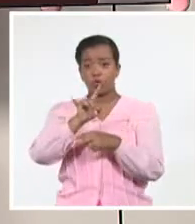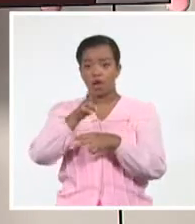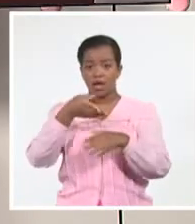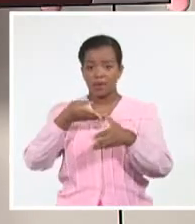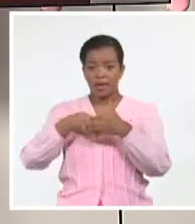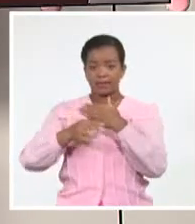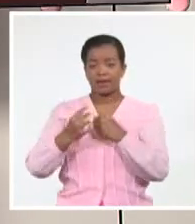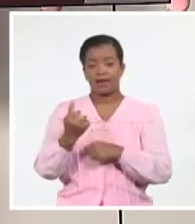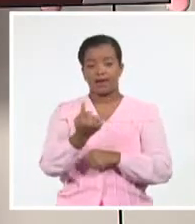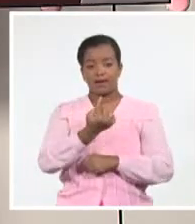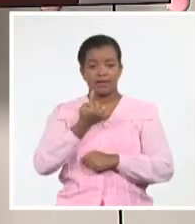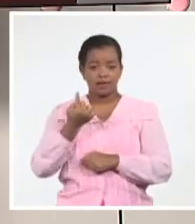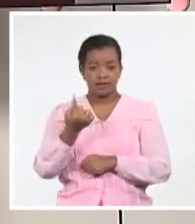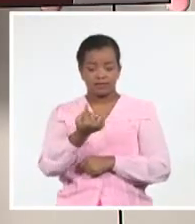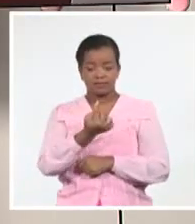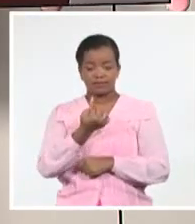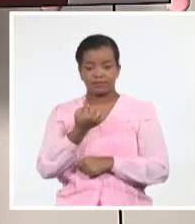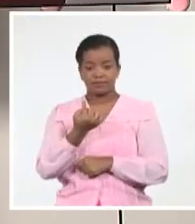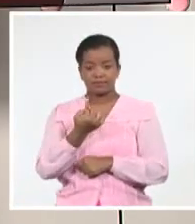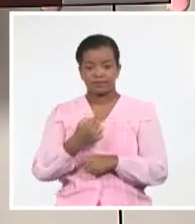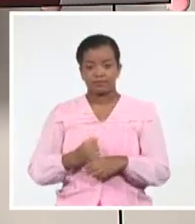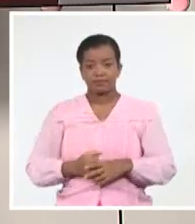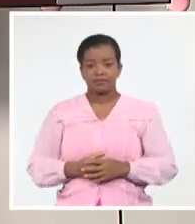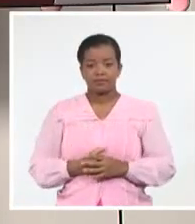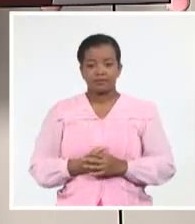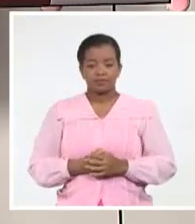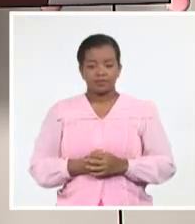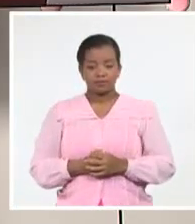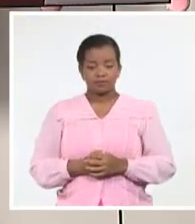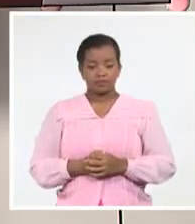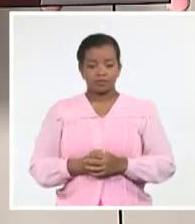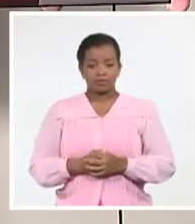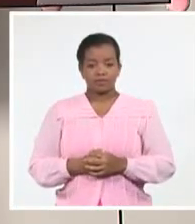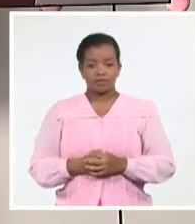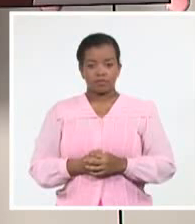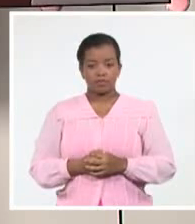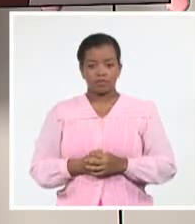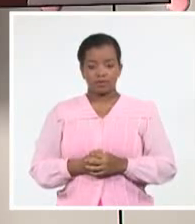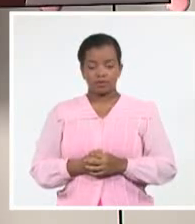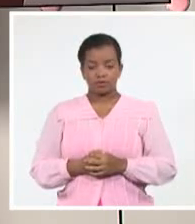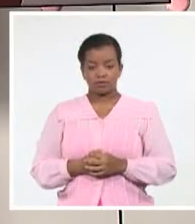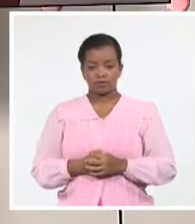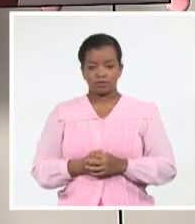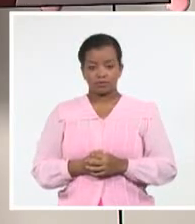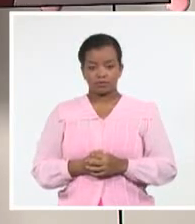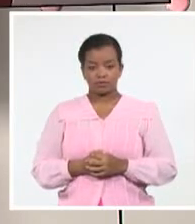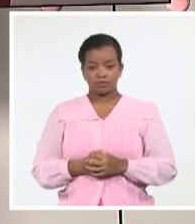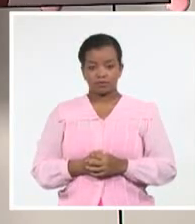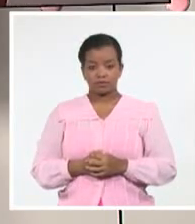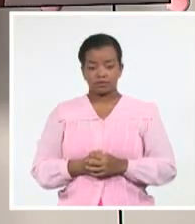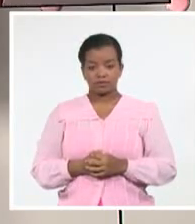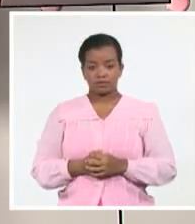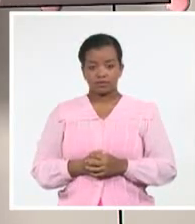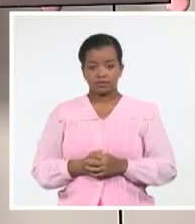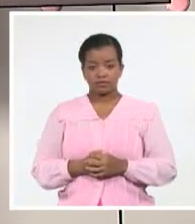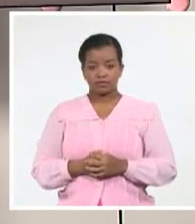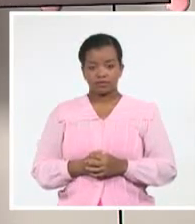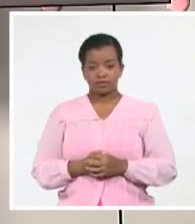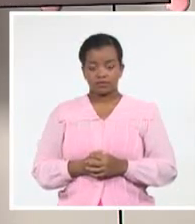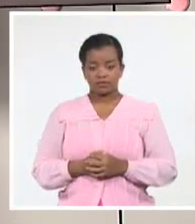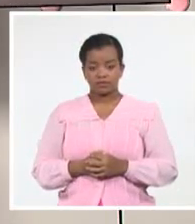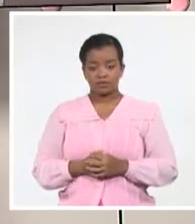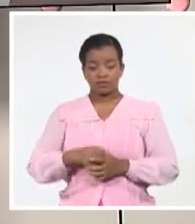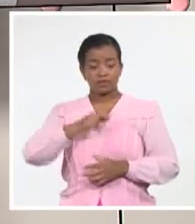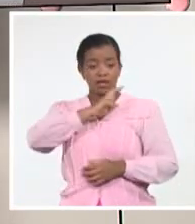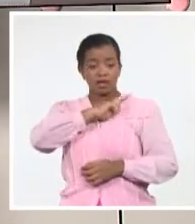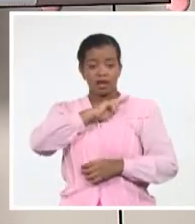grupos. Alain lanzó los 9 episodios completos, permitió solo 3 hits y retiró a 11 rivales por la vía del ponche. El capitán del